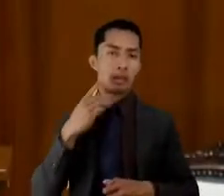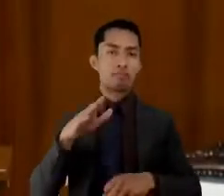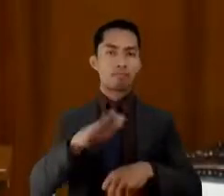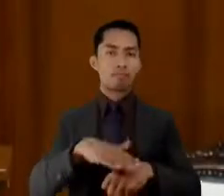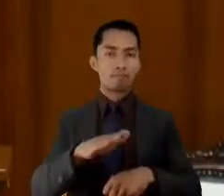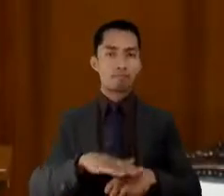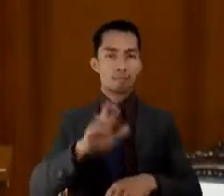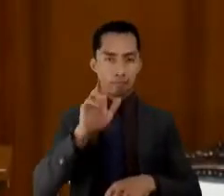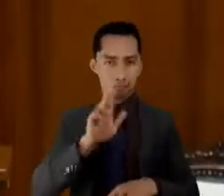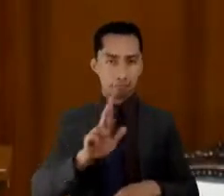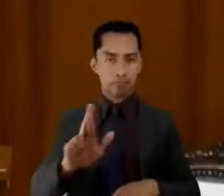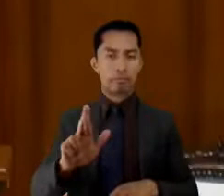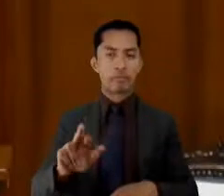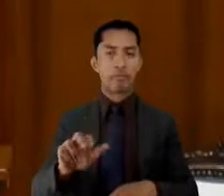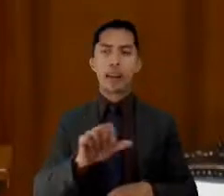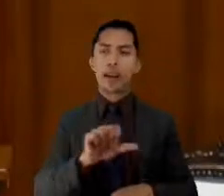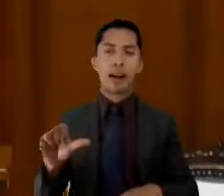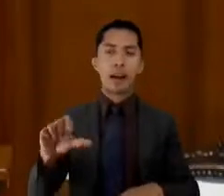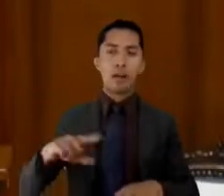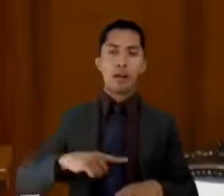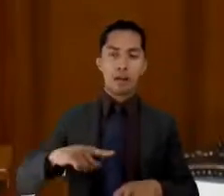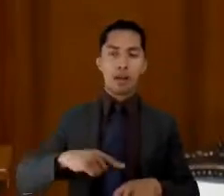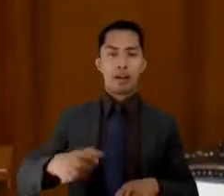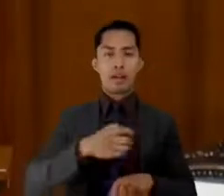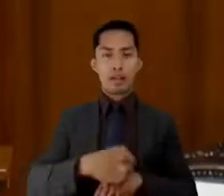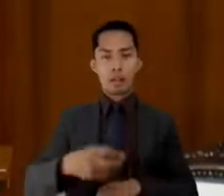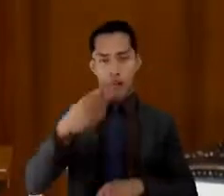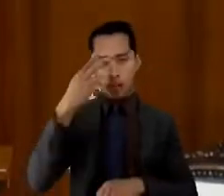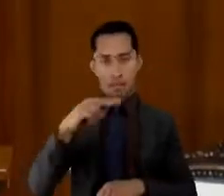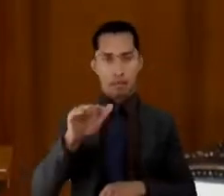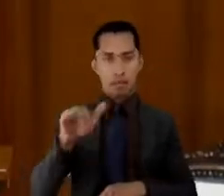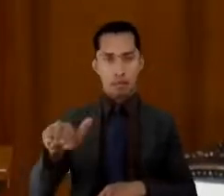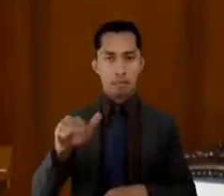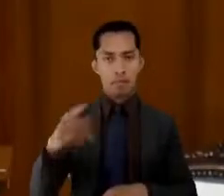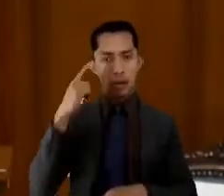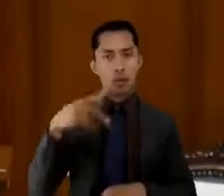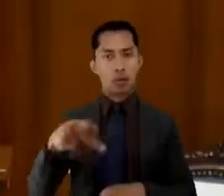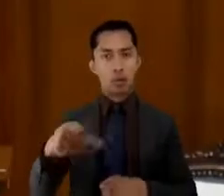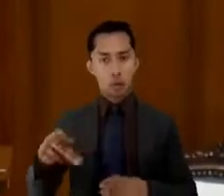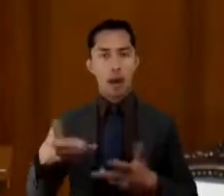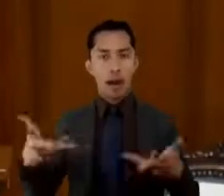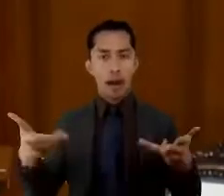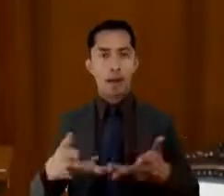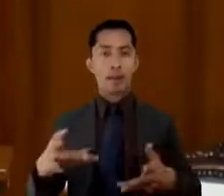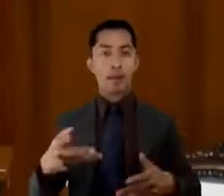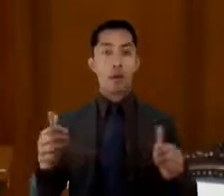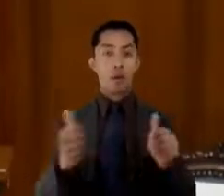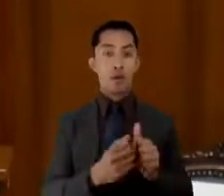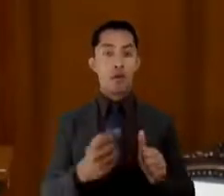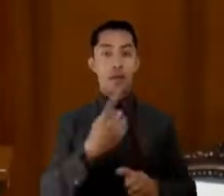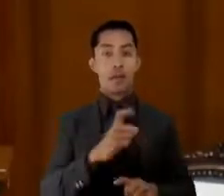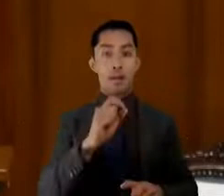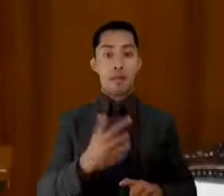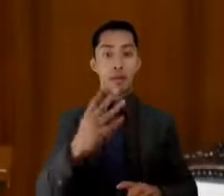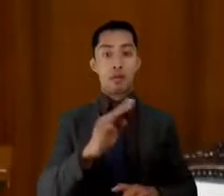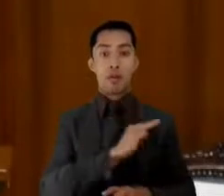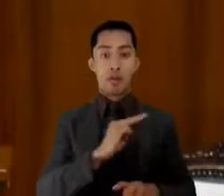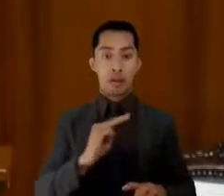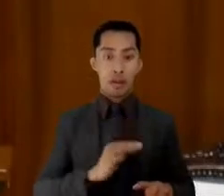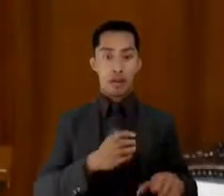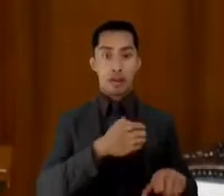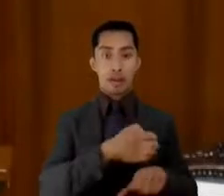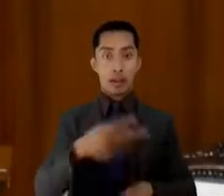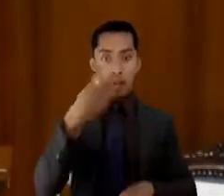de manera respetuosa al Gobierno del Estado de México a generar con los 125 municipios de nuestra